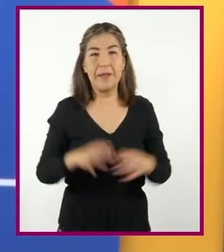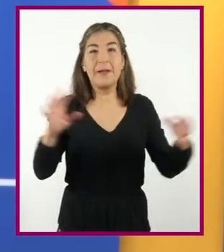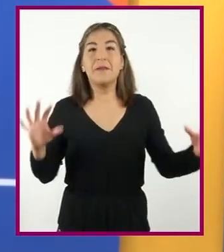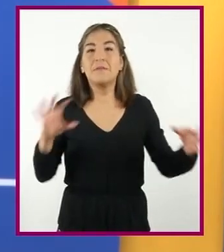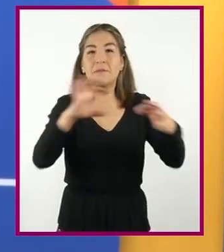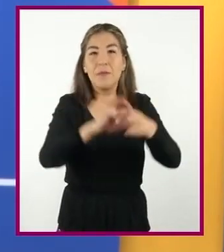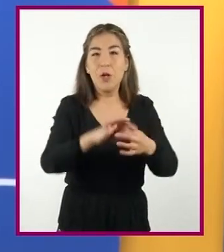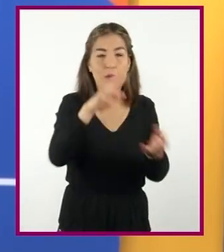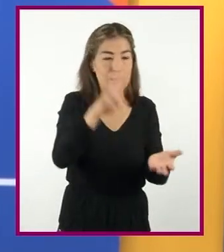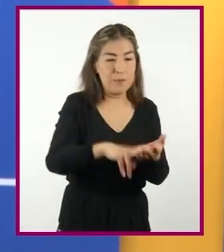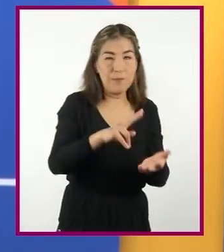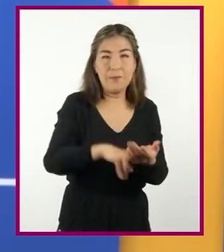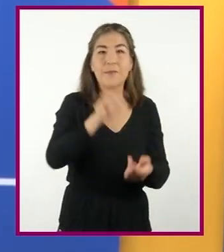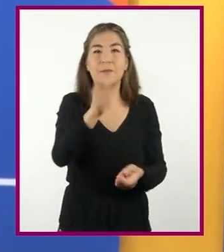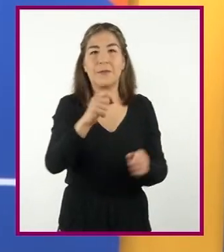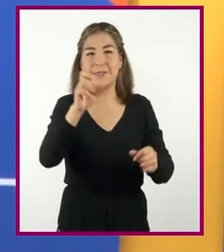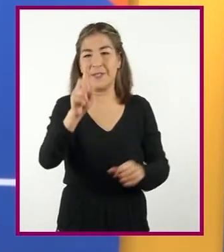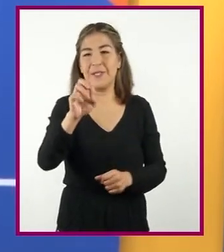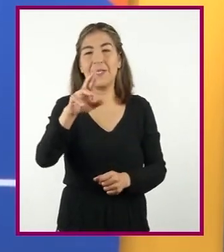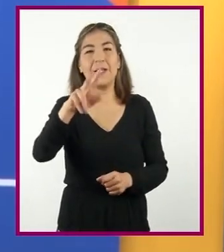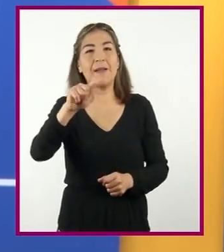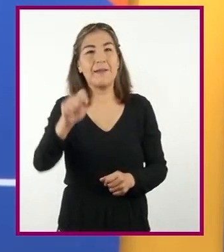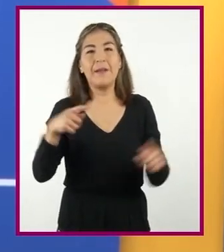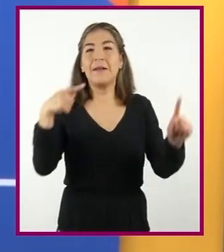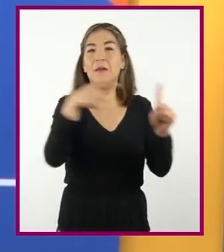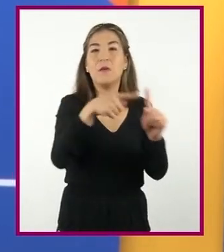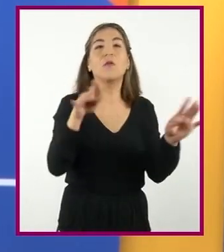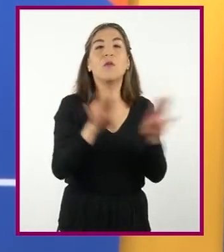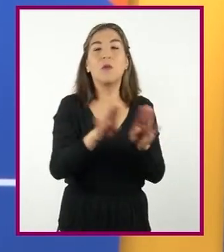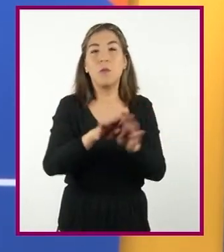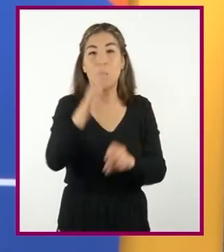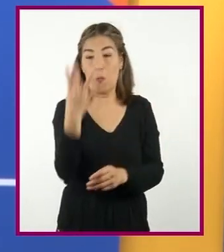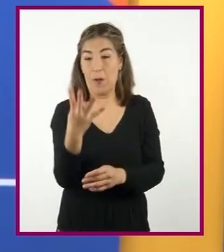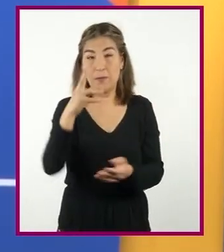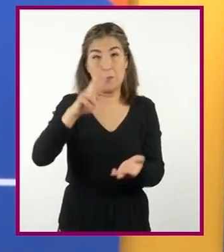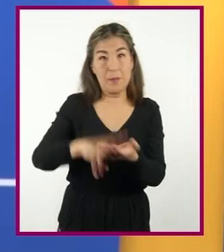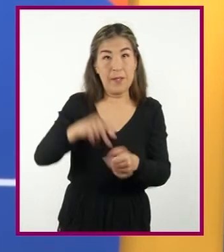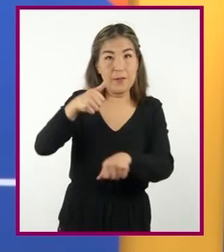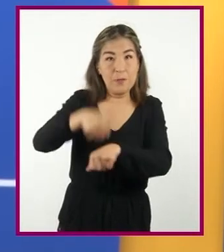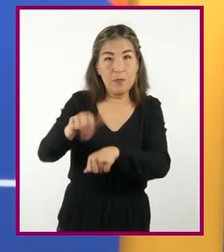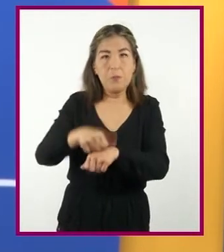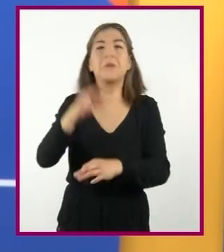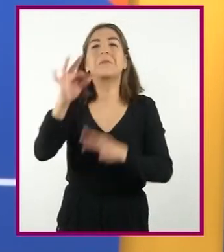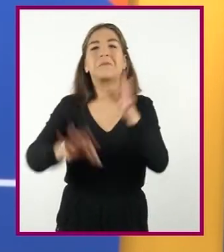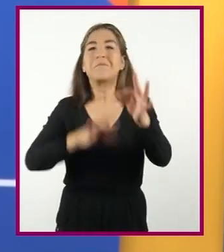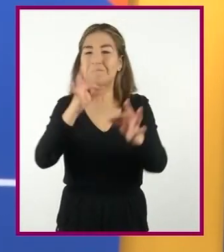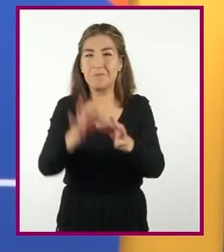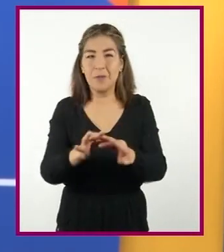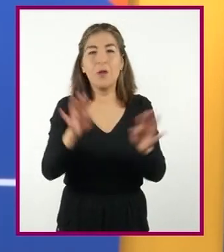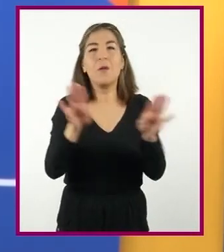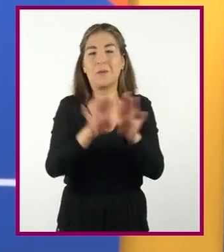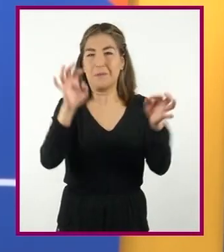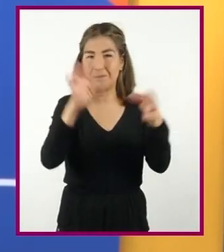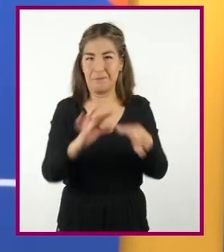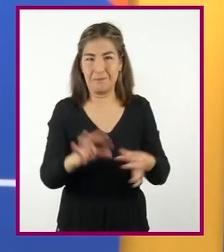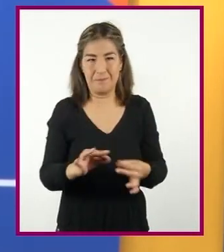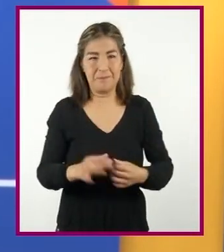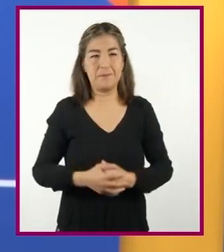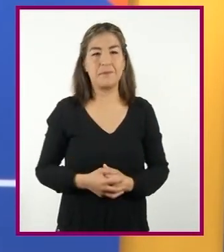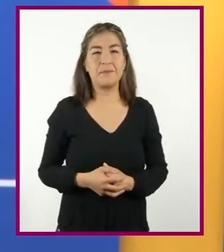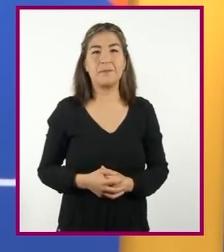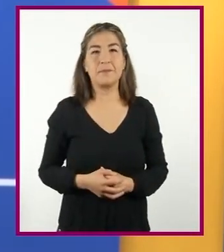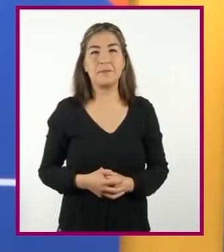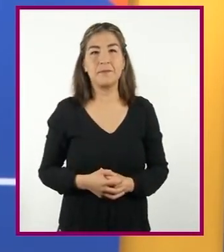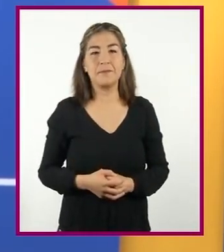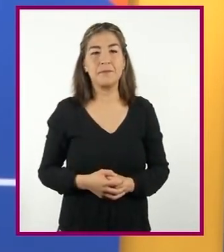de proporcionalidad directa, pues hay una relación entre cuatro cantidades que cumple con las siguientes condiciones.